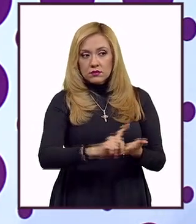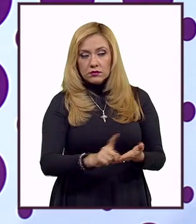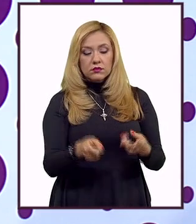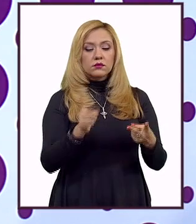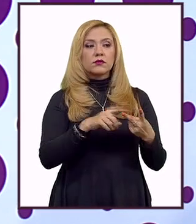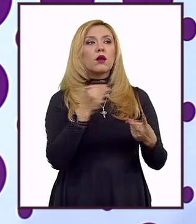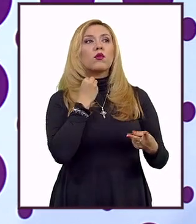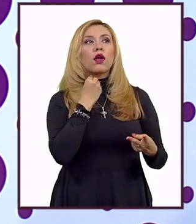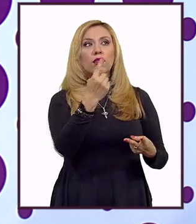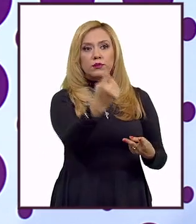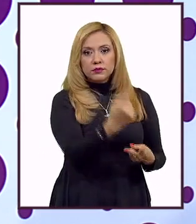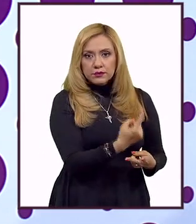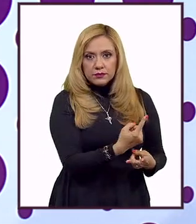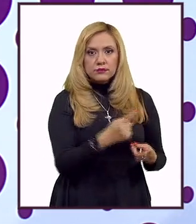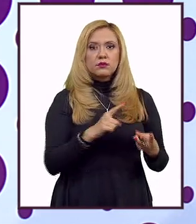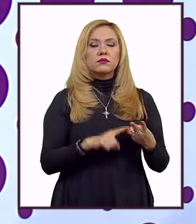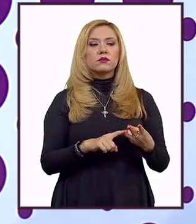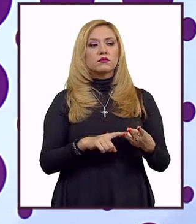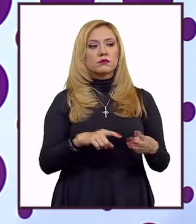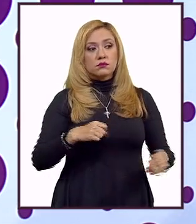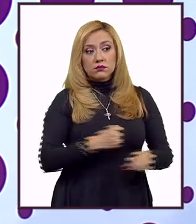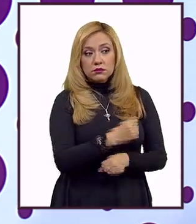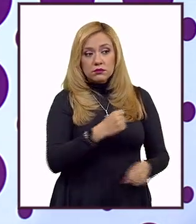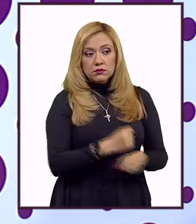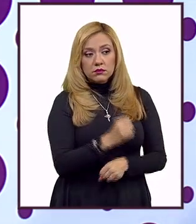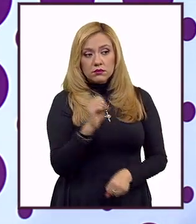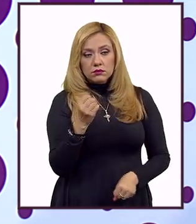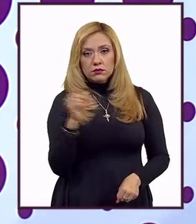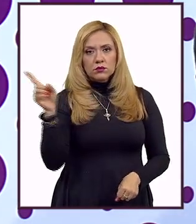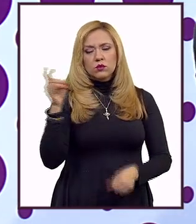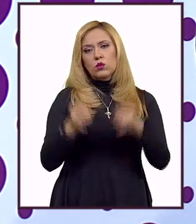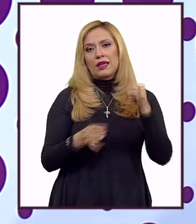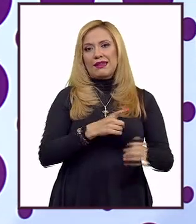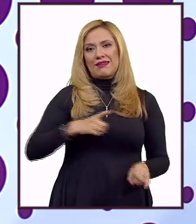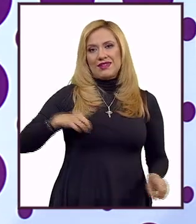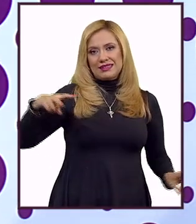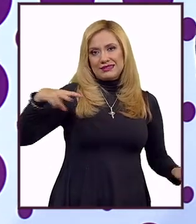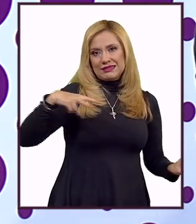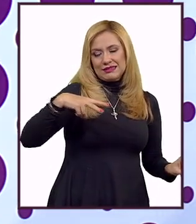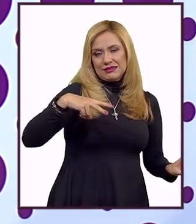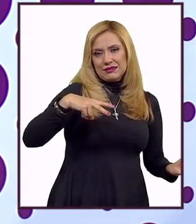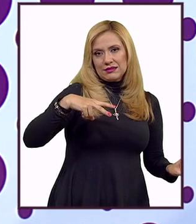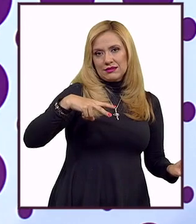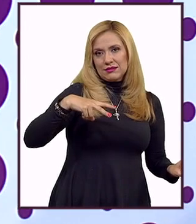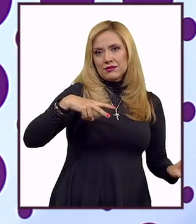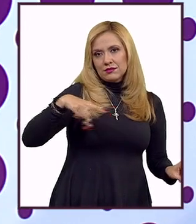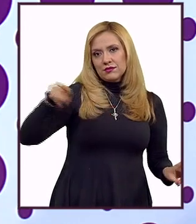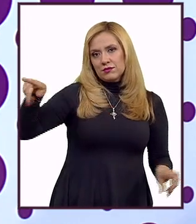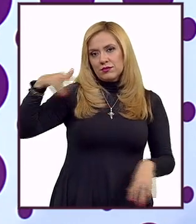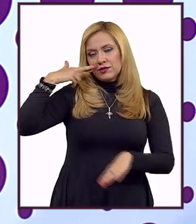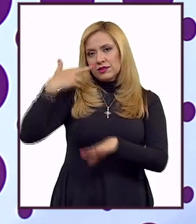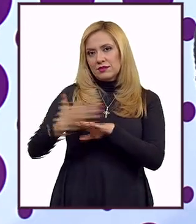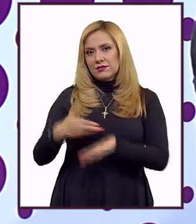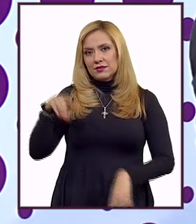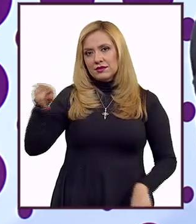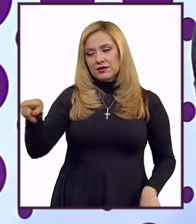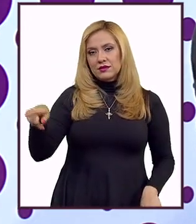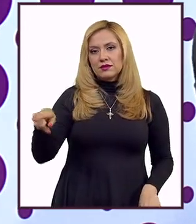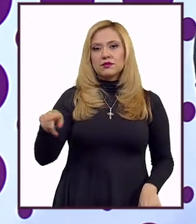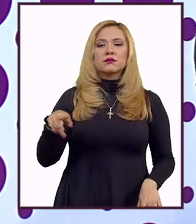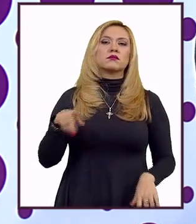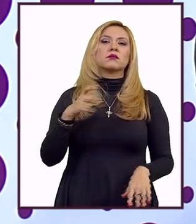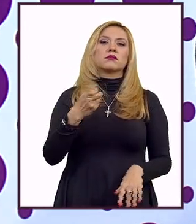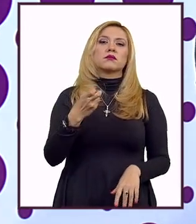la persona fue o no ha sido víctima de tortura. Porque lo que señalas en términos de lo que nosotros hemos venido representando, casos